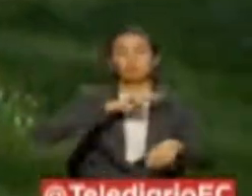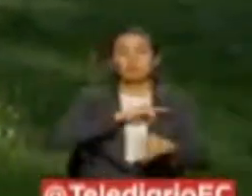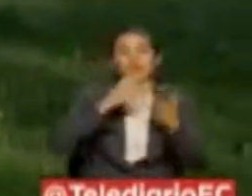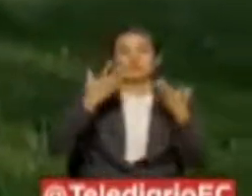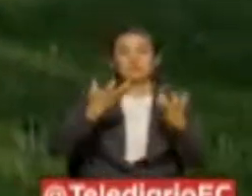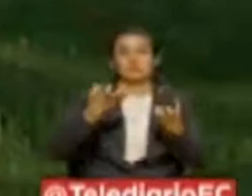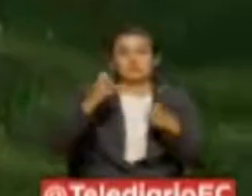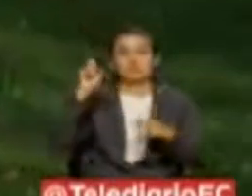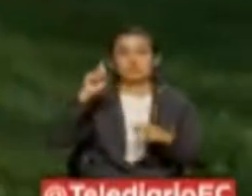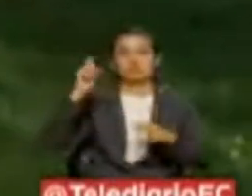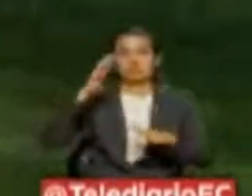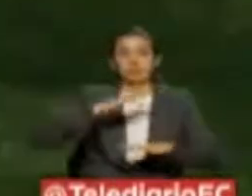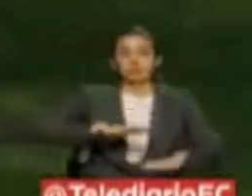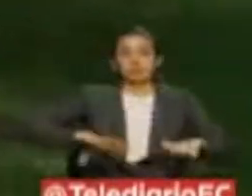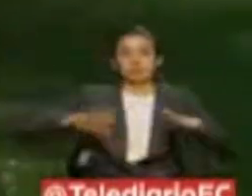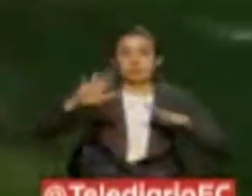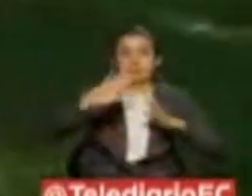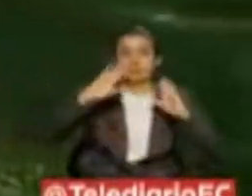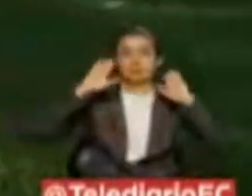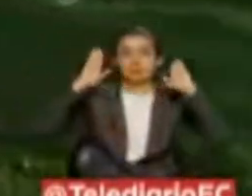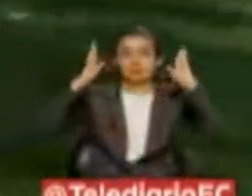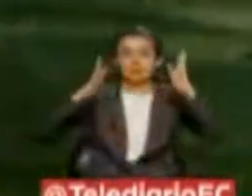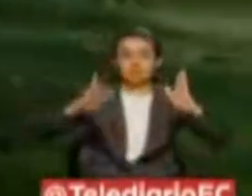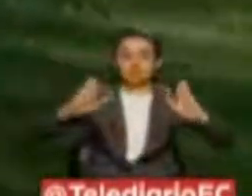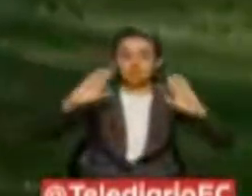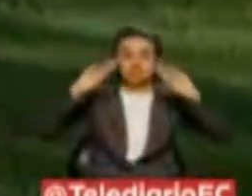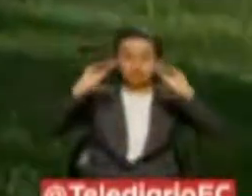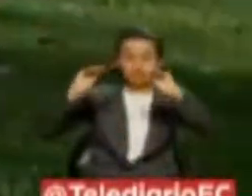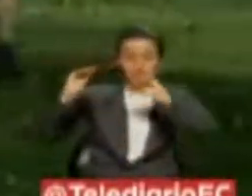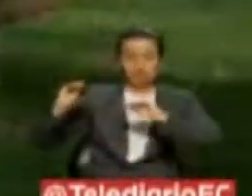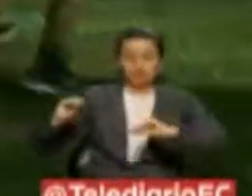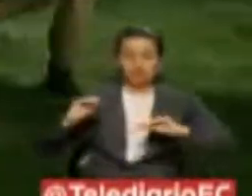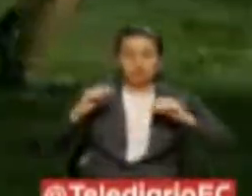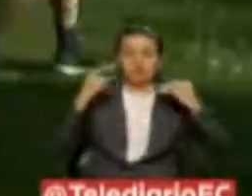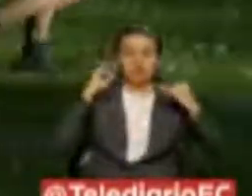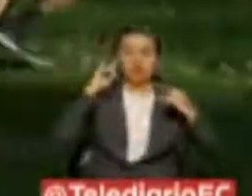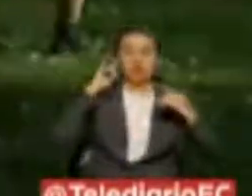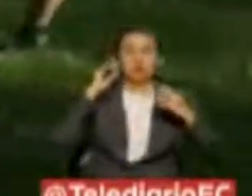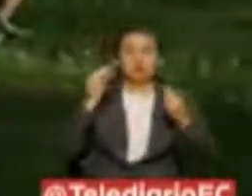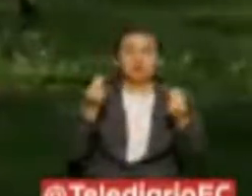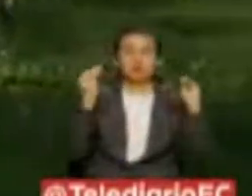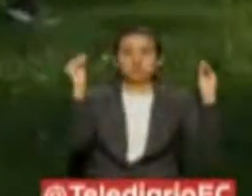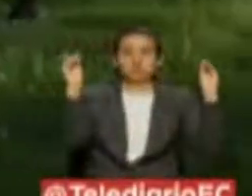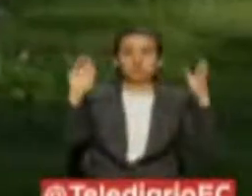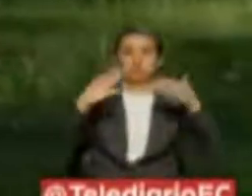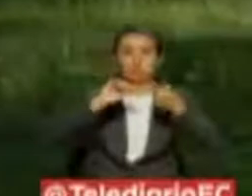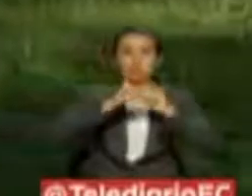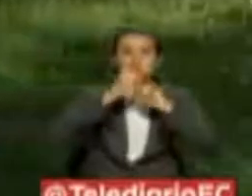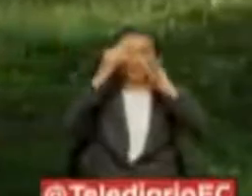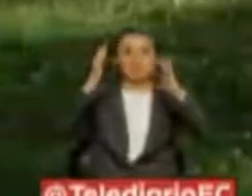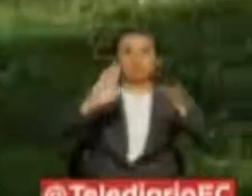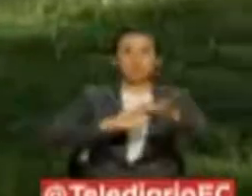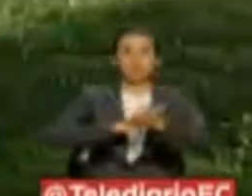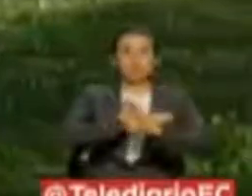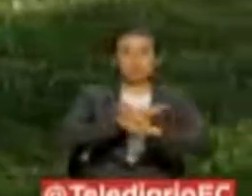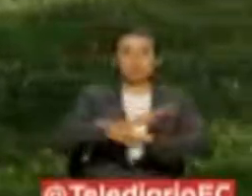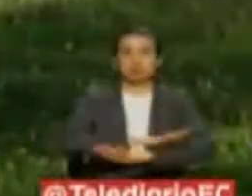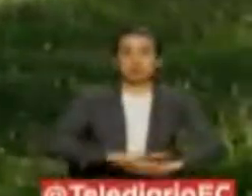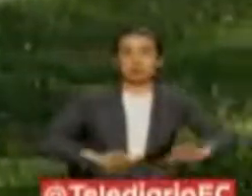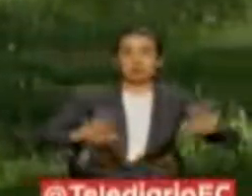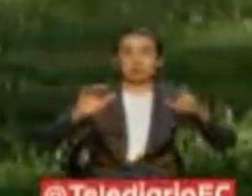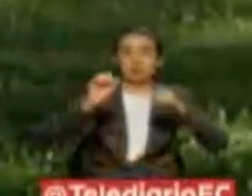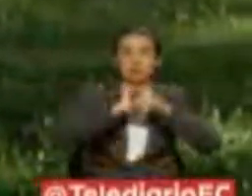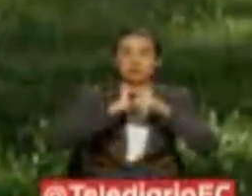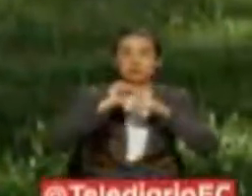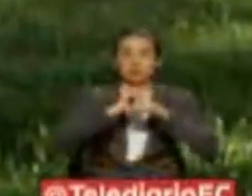con el chasquisito, formar a los niños, a los jóvenes como atletas y que luego, con un